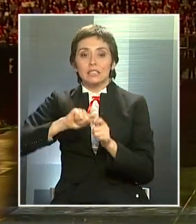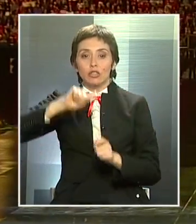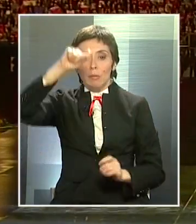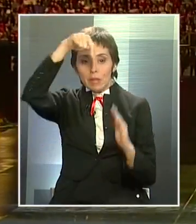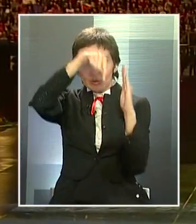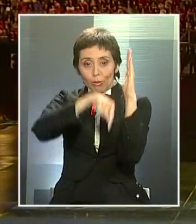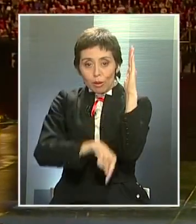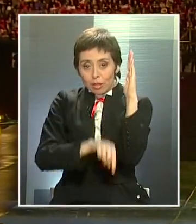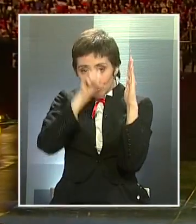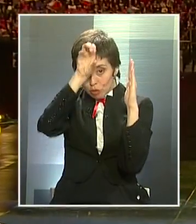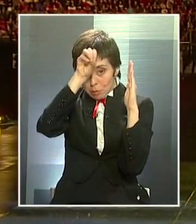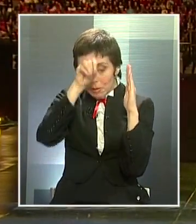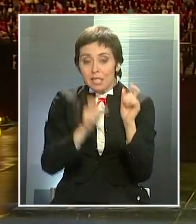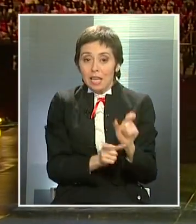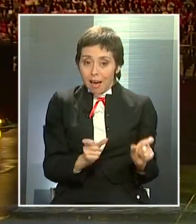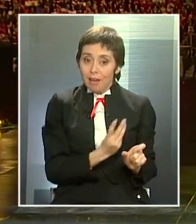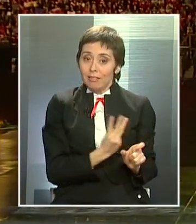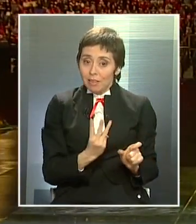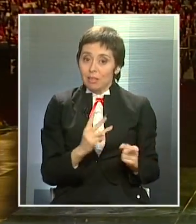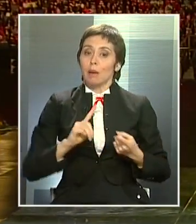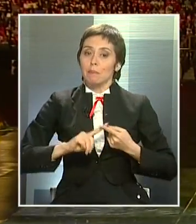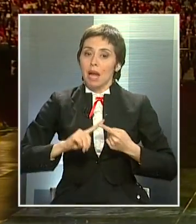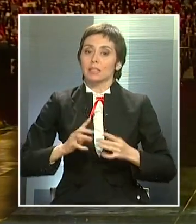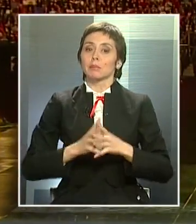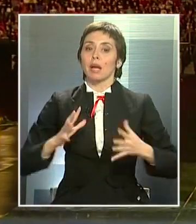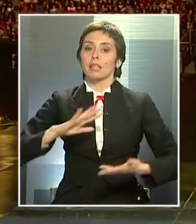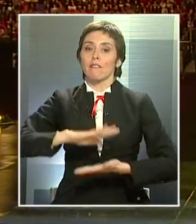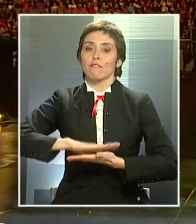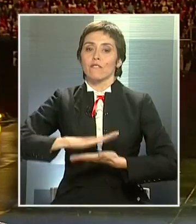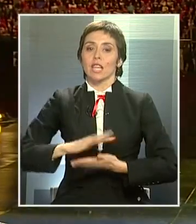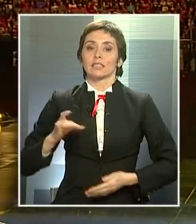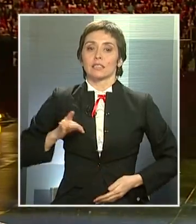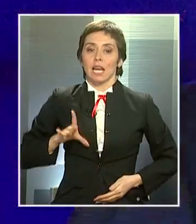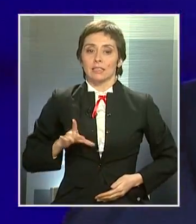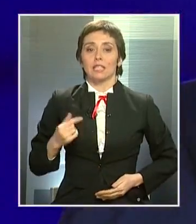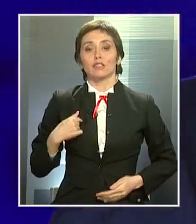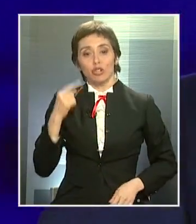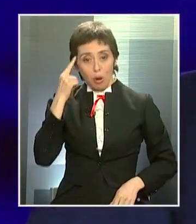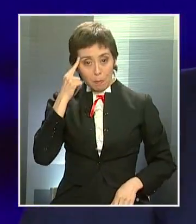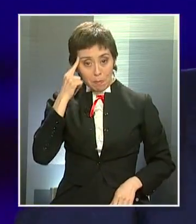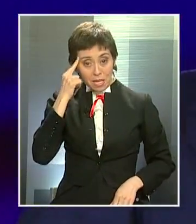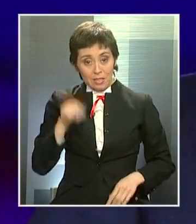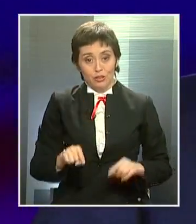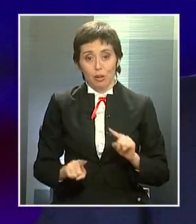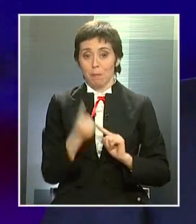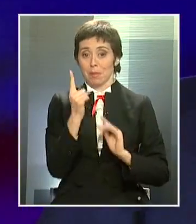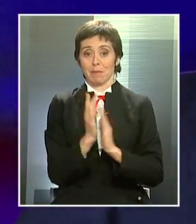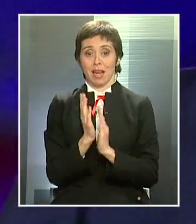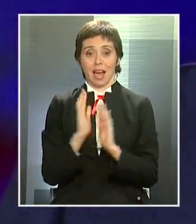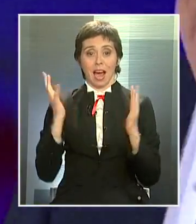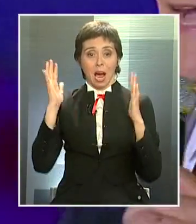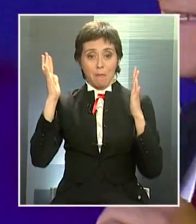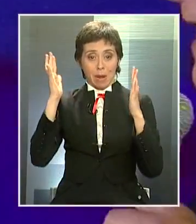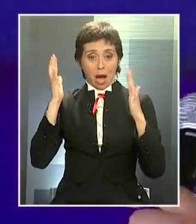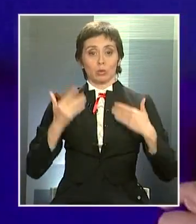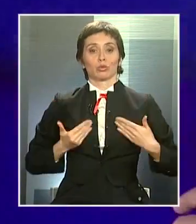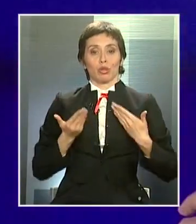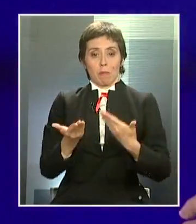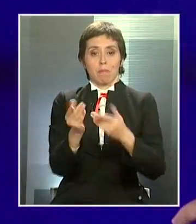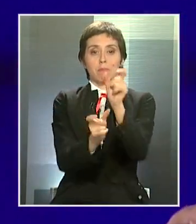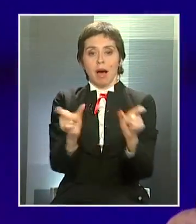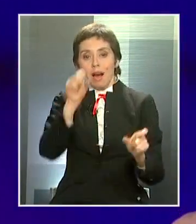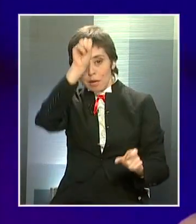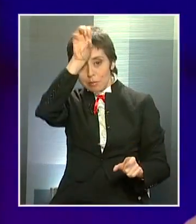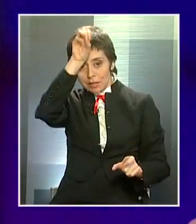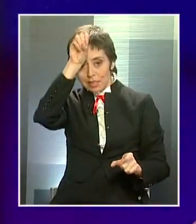profundidad, participando de esta gran fiesta de Chile. Por eso pienso que este primer aplauso tiene que ser para